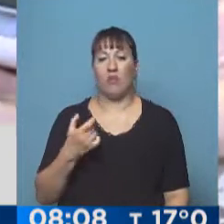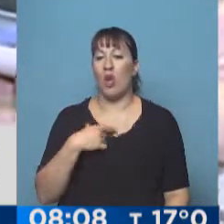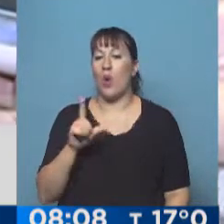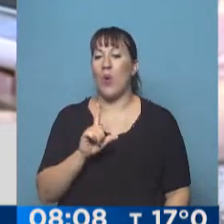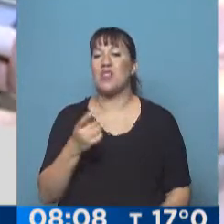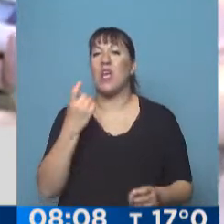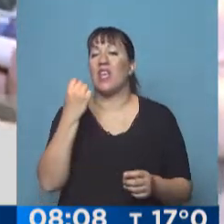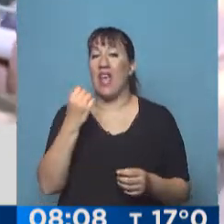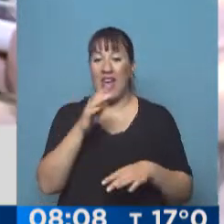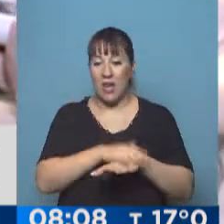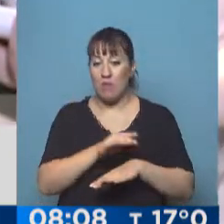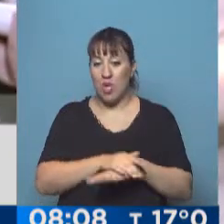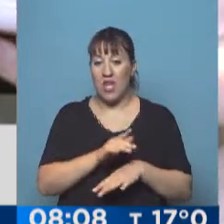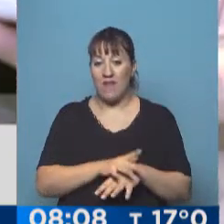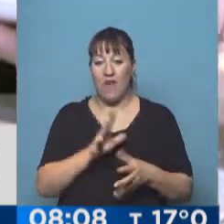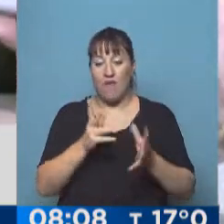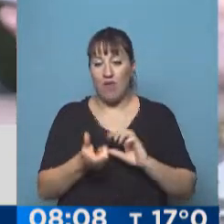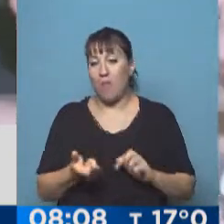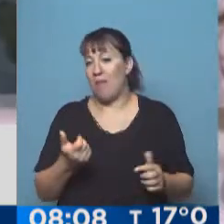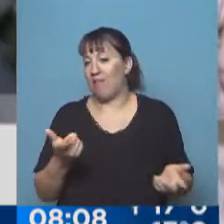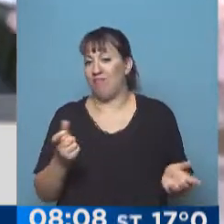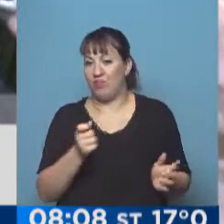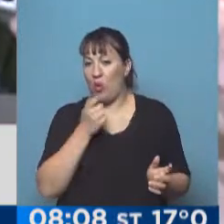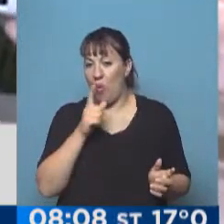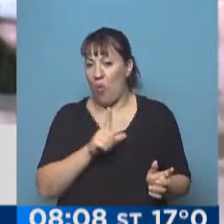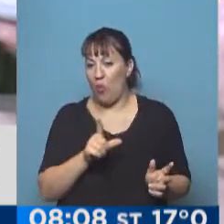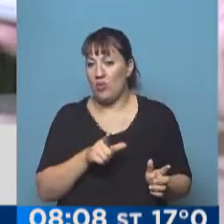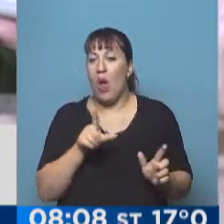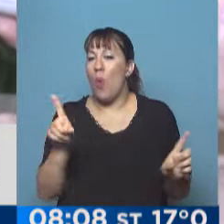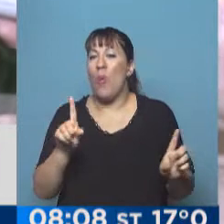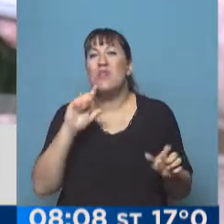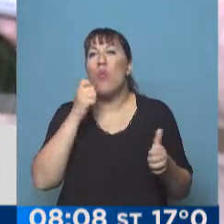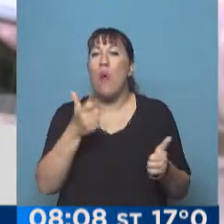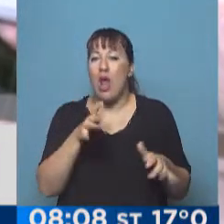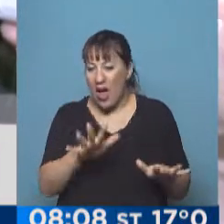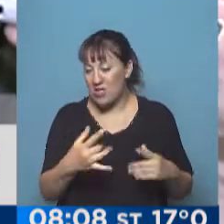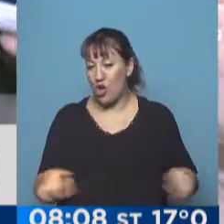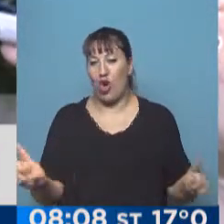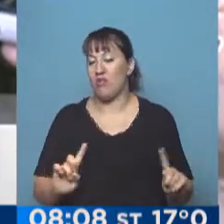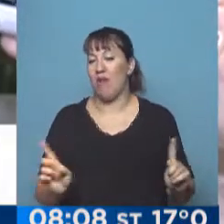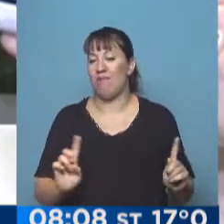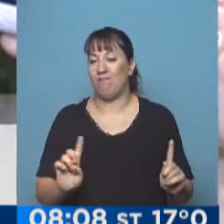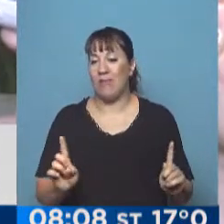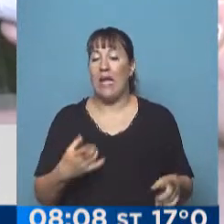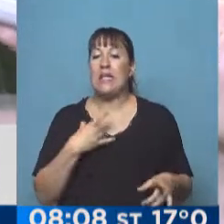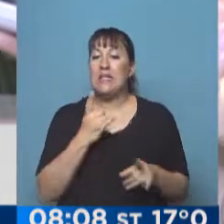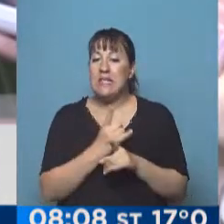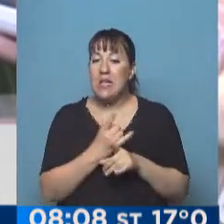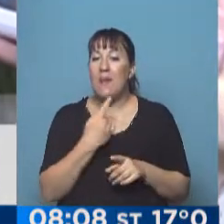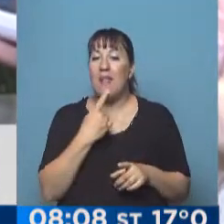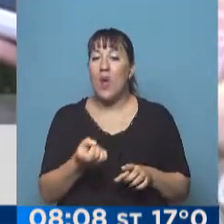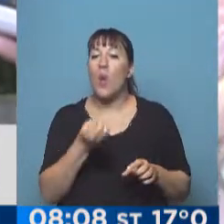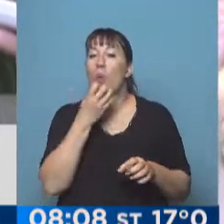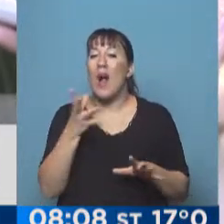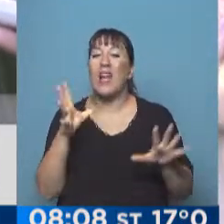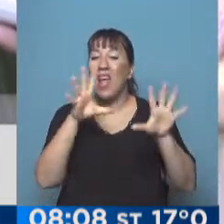de una situación de esas características no son deseables no es bueno que esas cosas sucedan siempre sostuve que cualquier asentamiento de